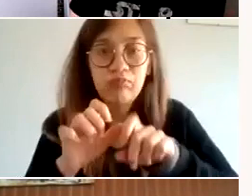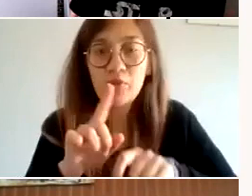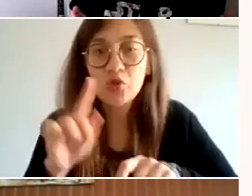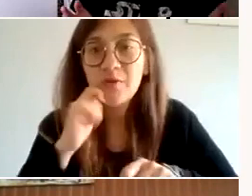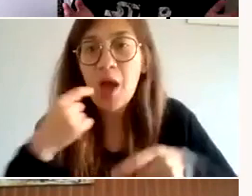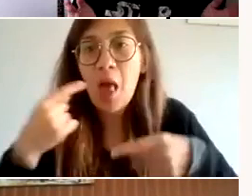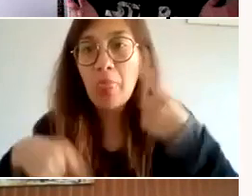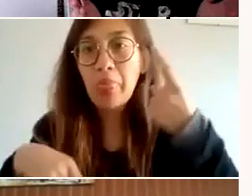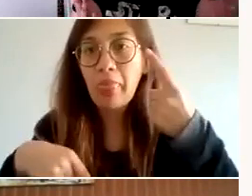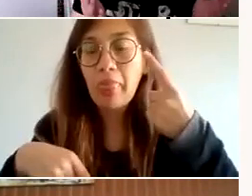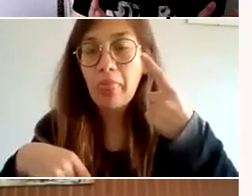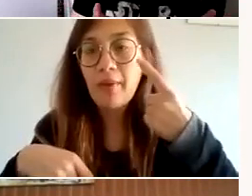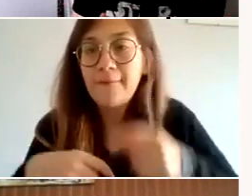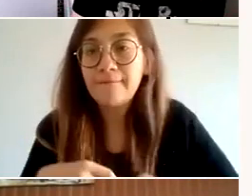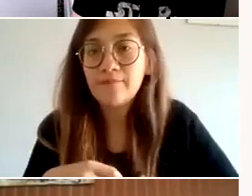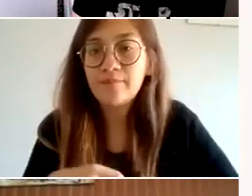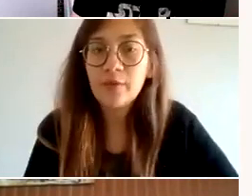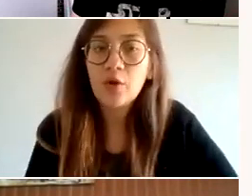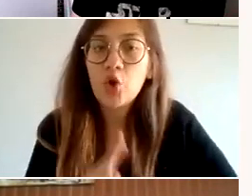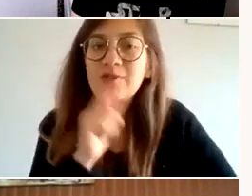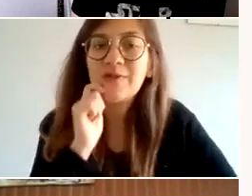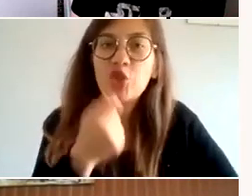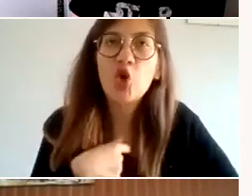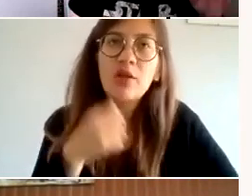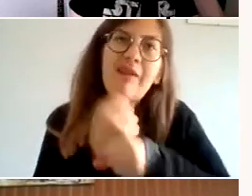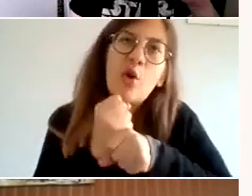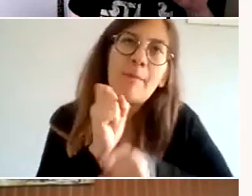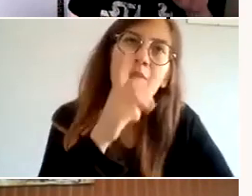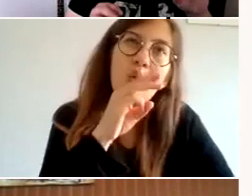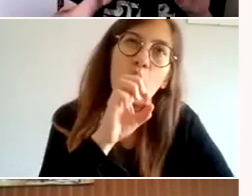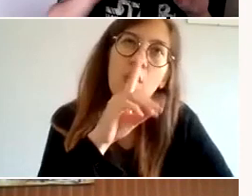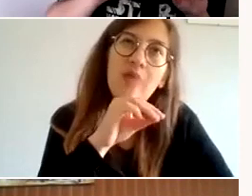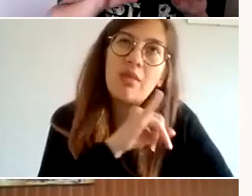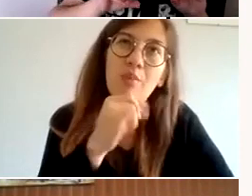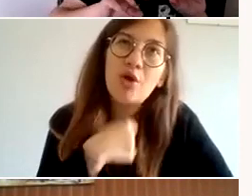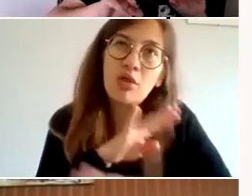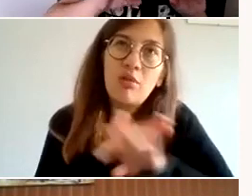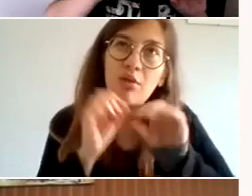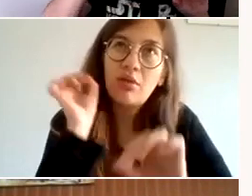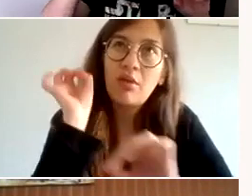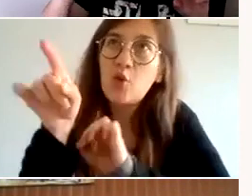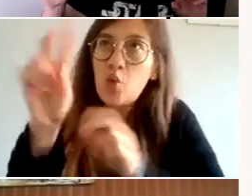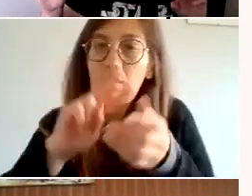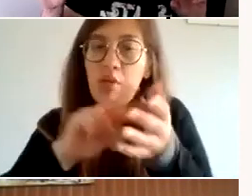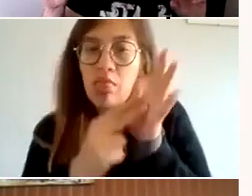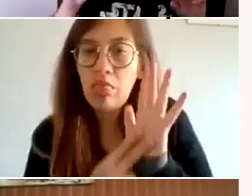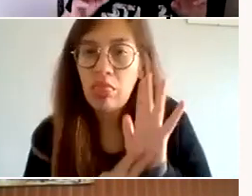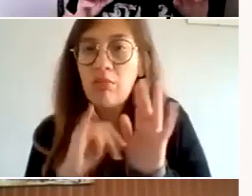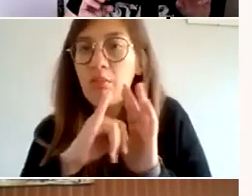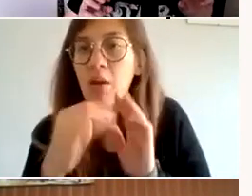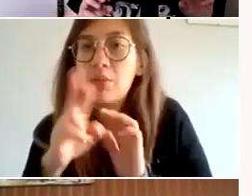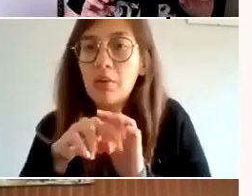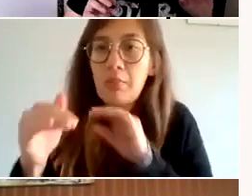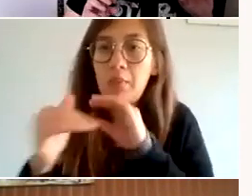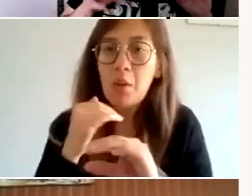incompatibilidad, sino que pueden trabajar colaborativamente. Ahora, si esto lo sumas a que puedes estar conectado por